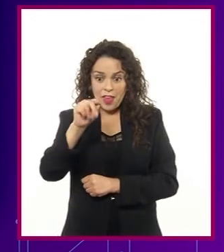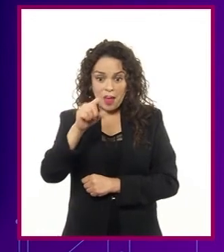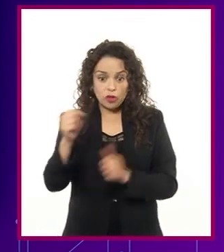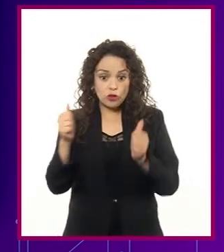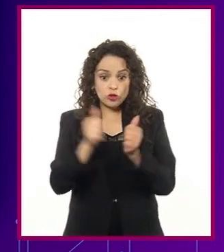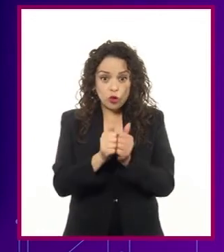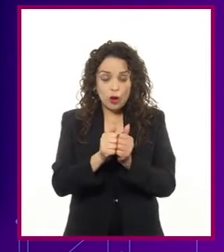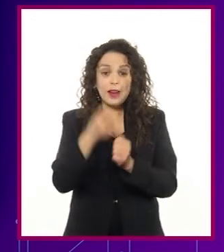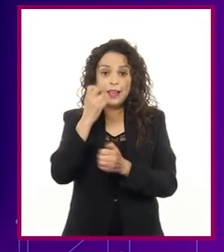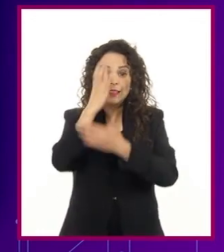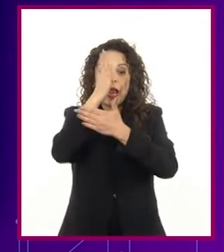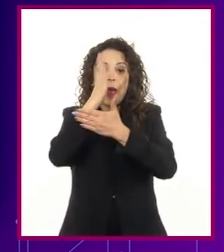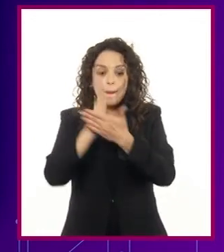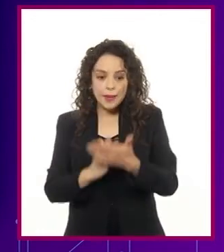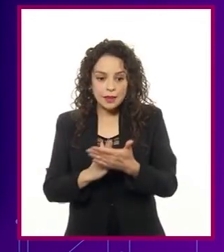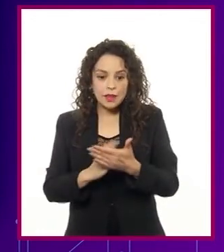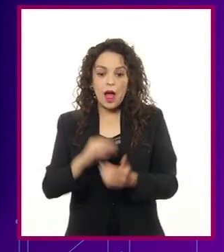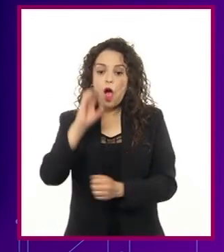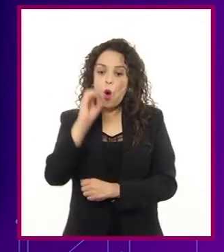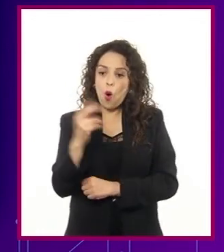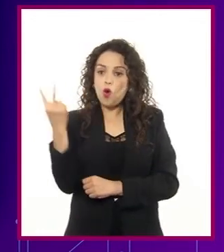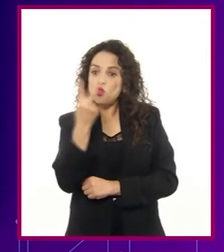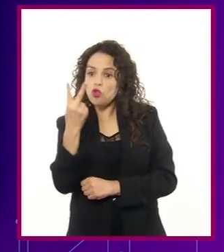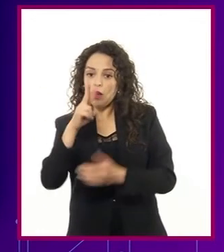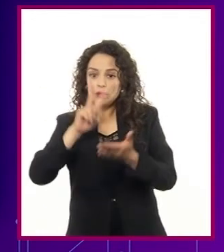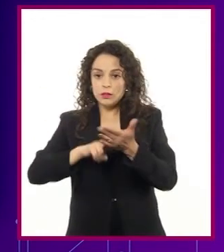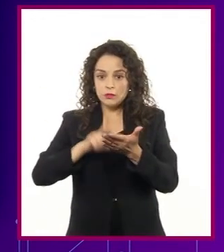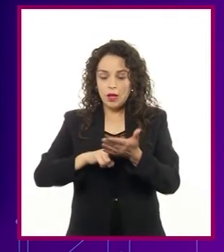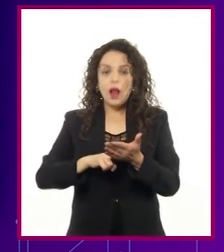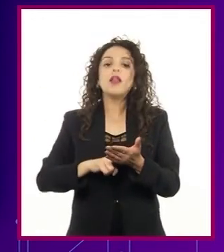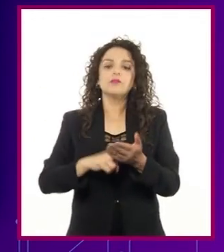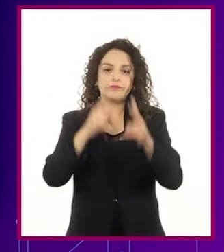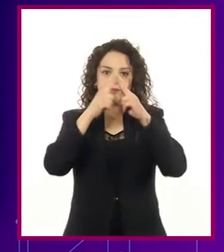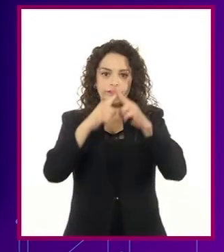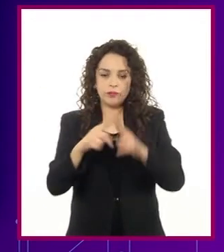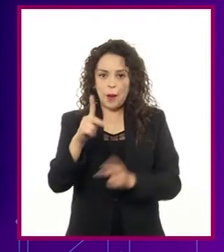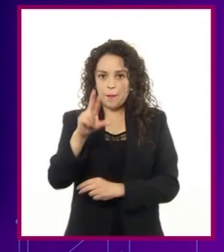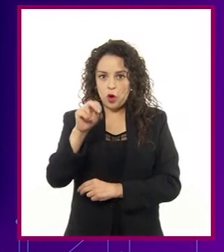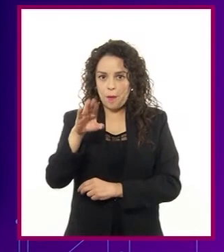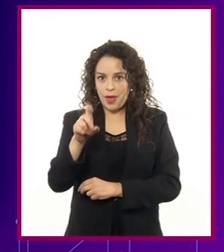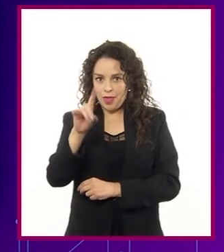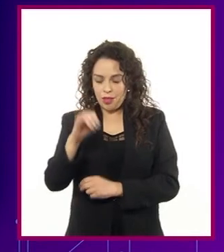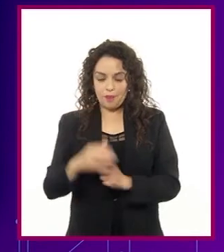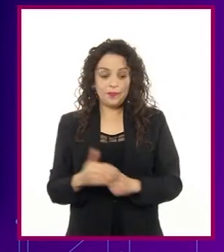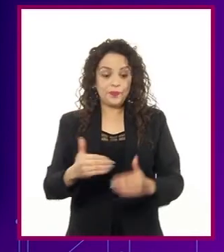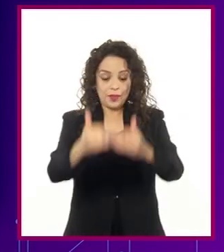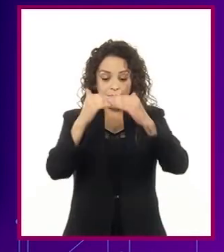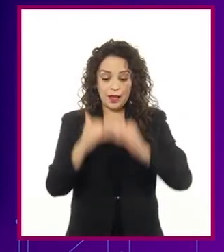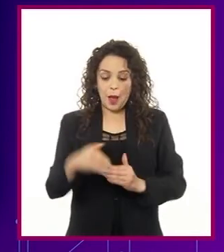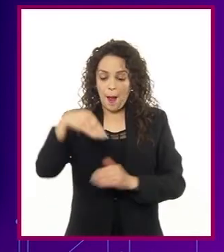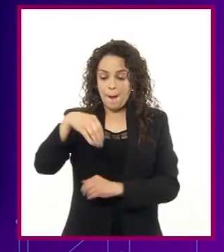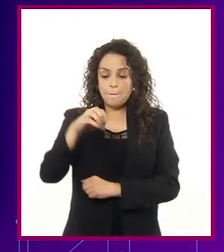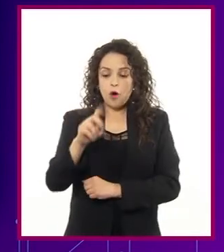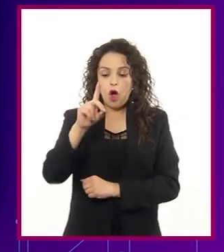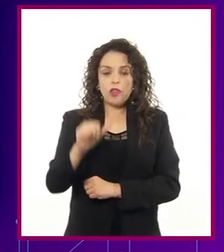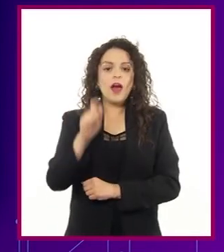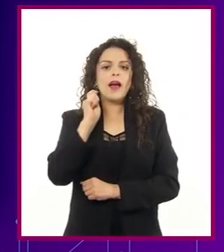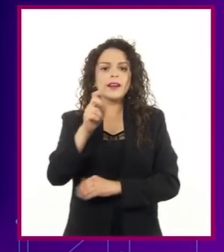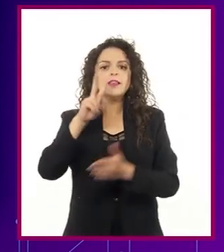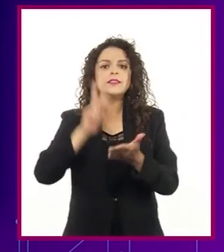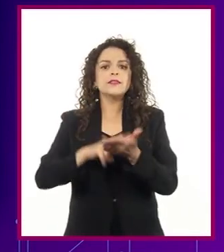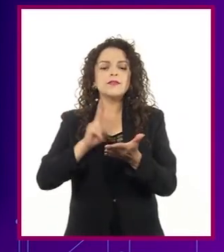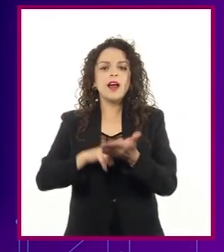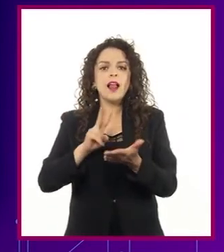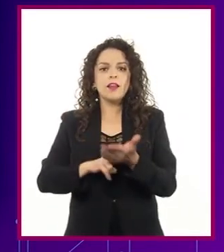el promedio de los dos valores centrales. Moda se define como el valor de la variable o el dato